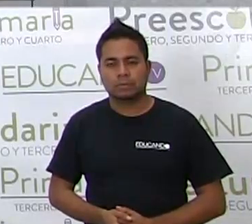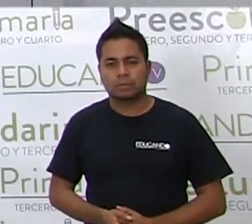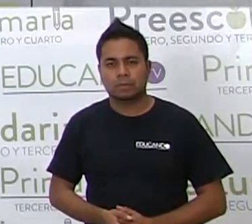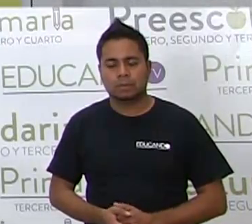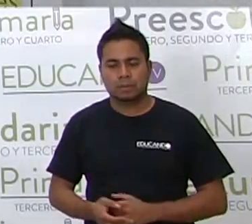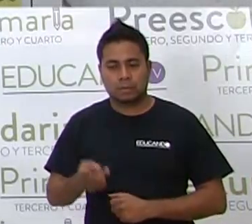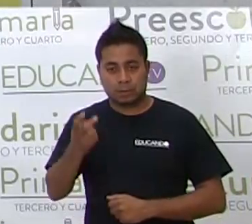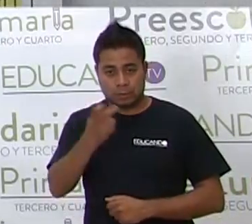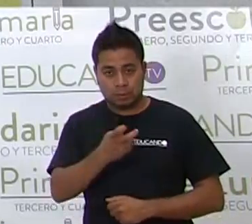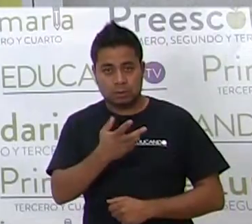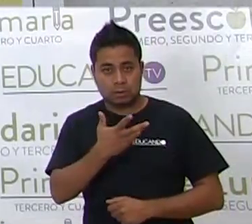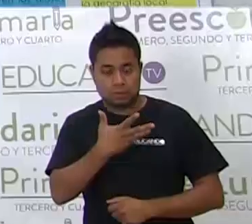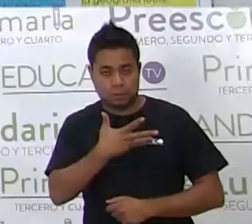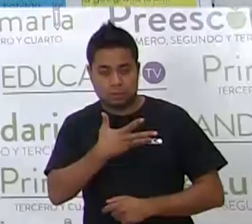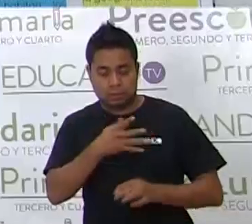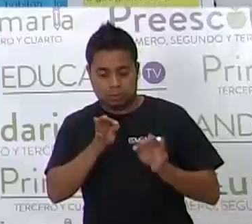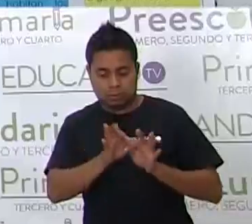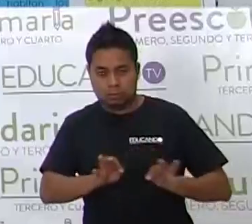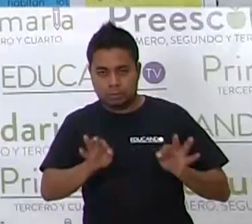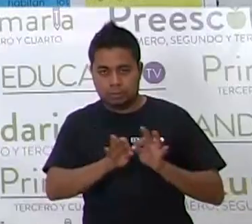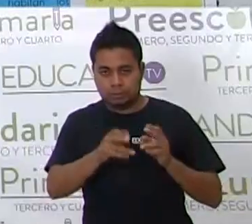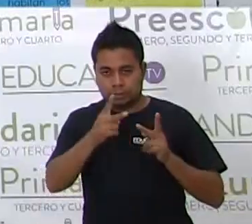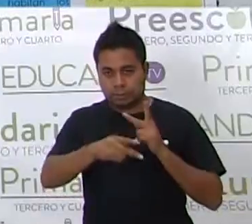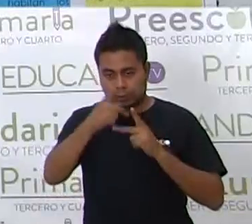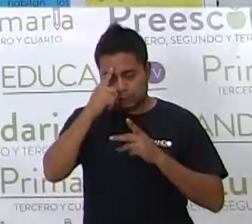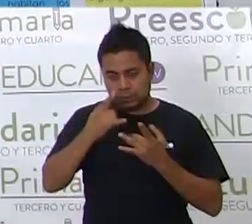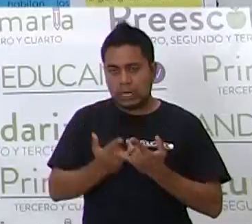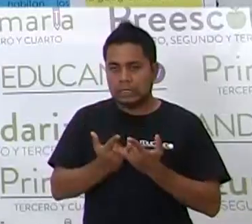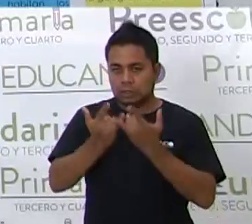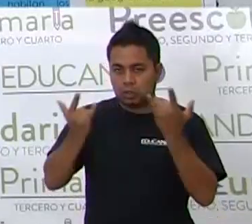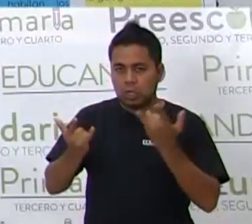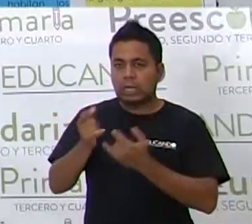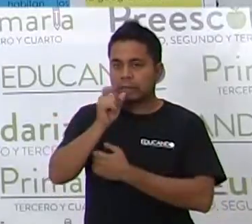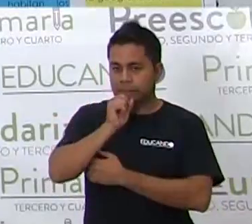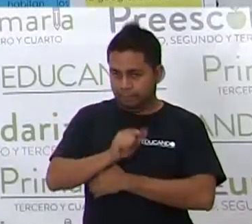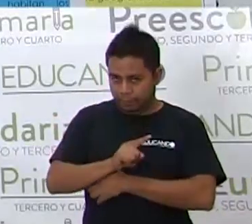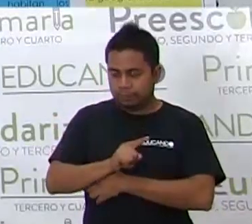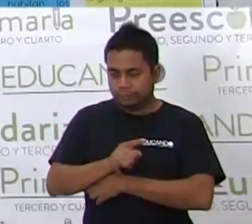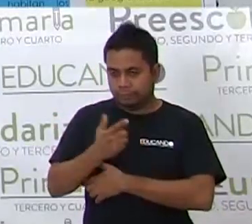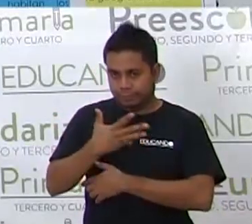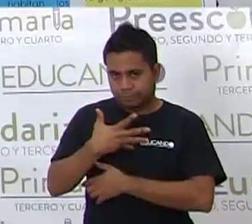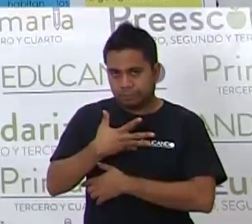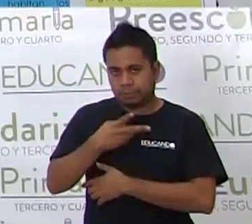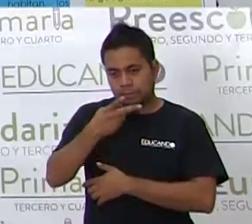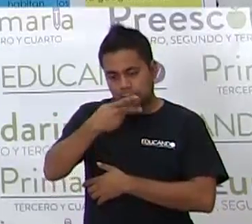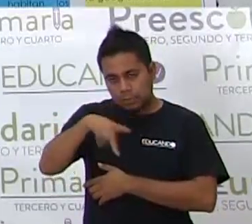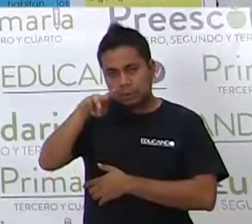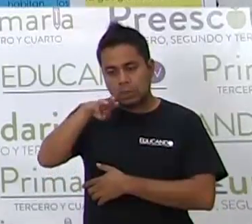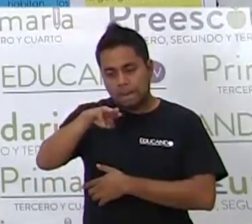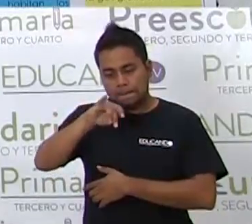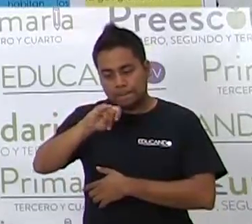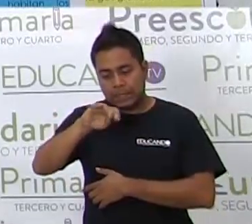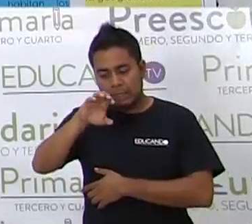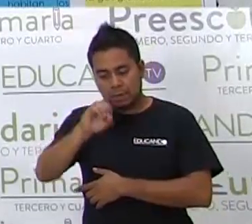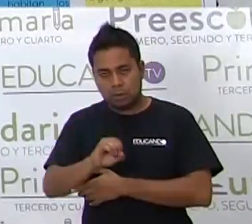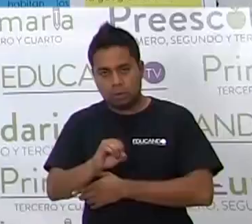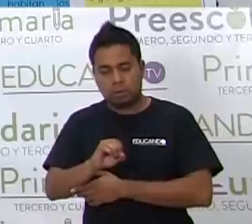aquellas partes fundamentales de la historia. Pero los mitos